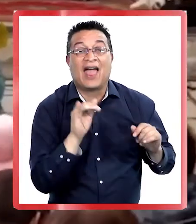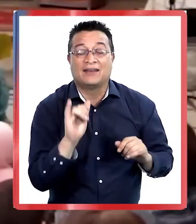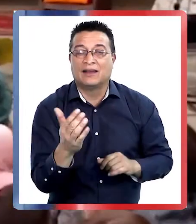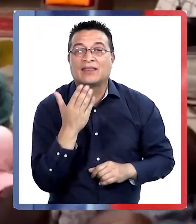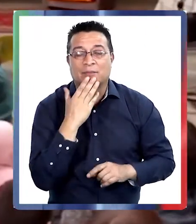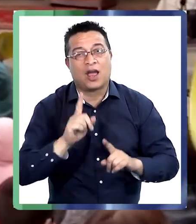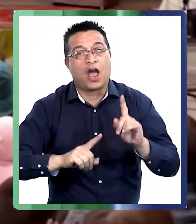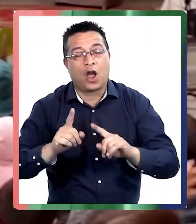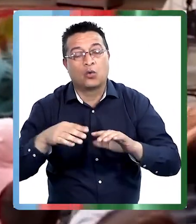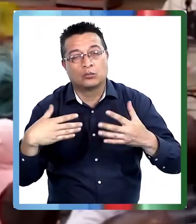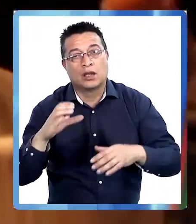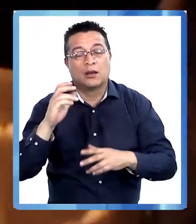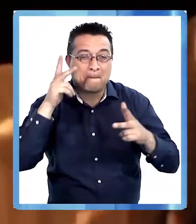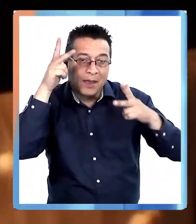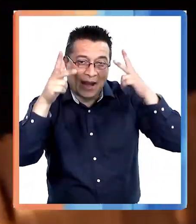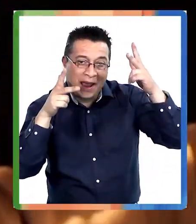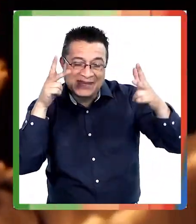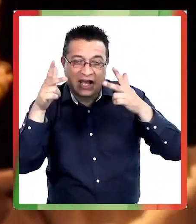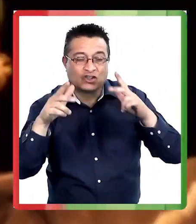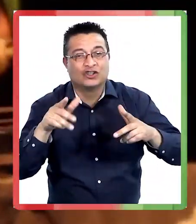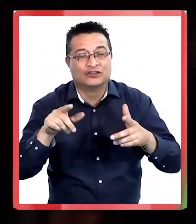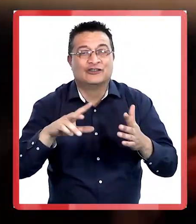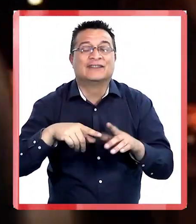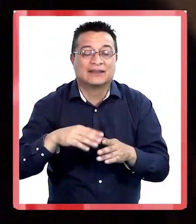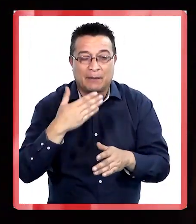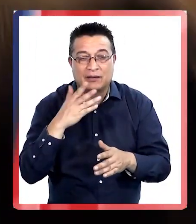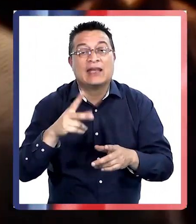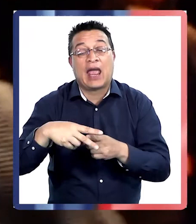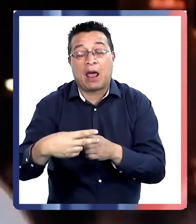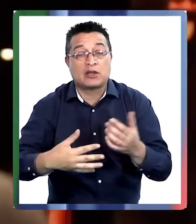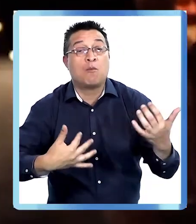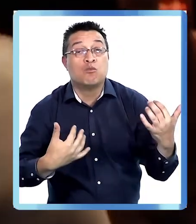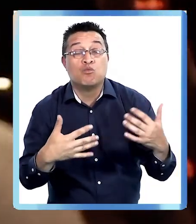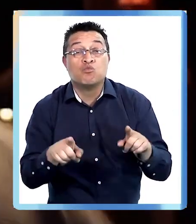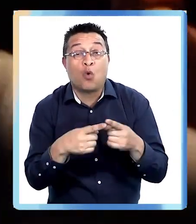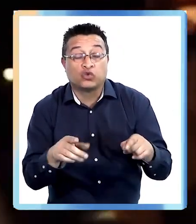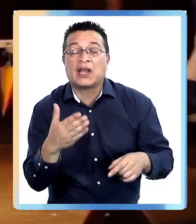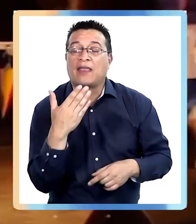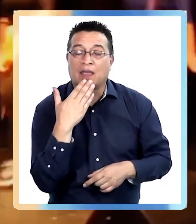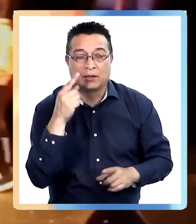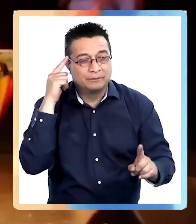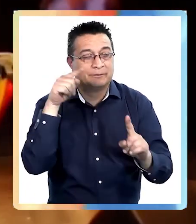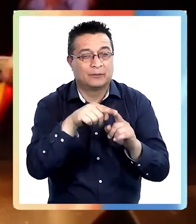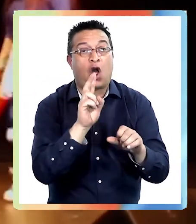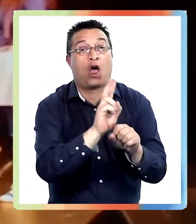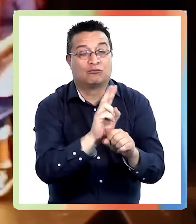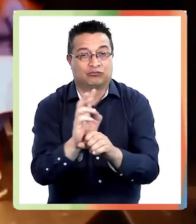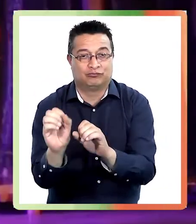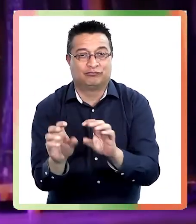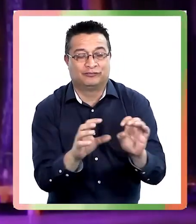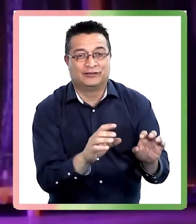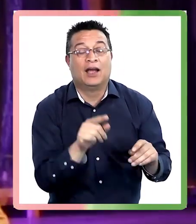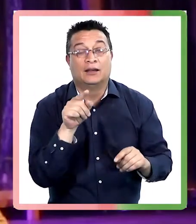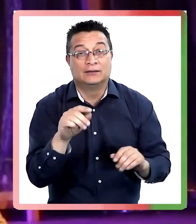de clown, de payaso, y también compartir algunas herramientas musicales dirigidas más que nada a los educadores. Esta extensión de